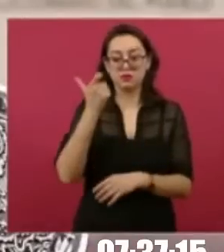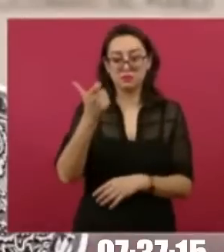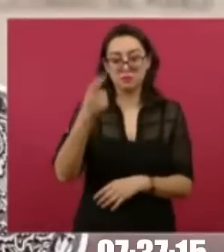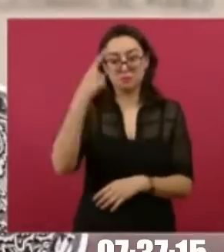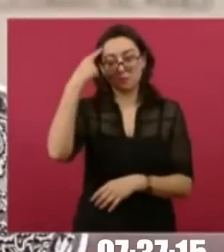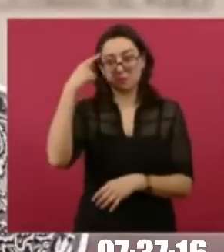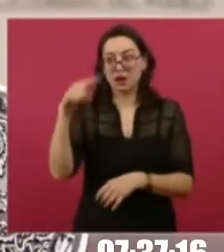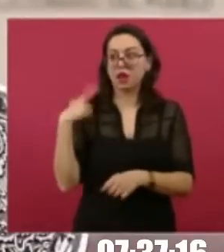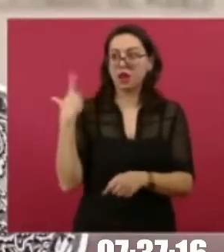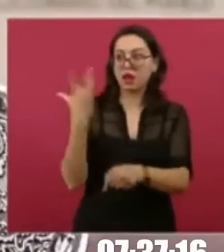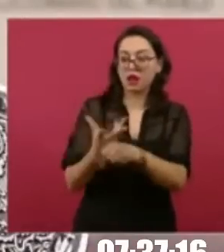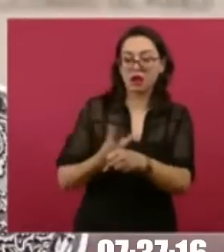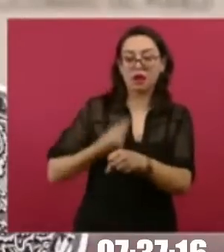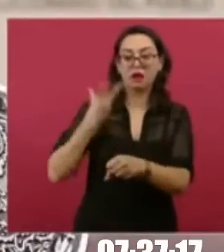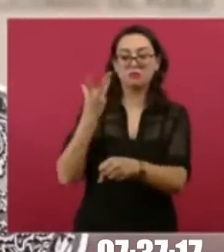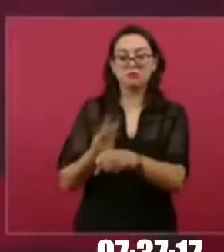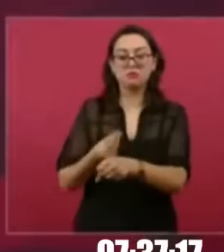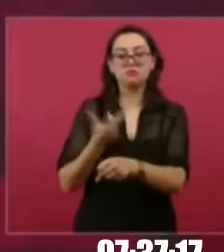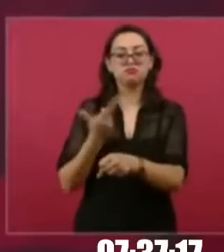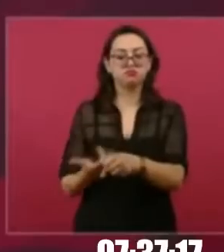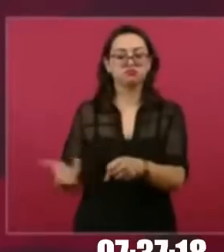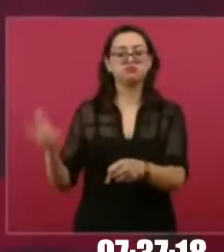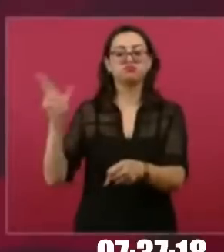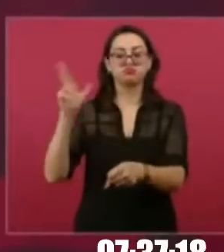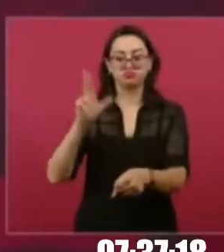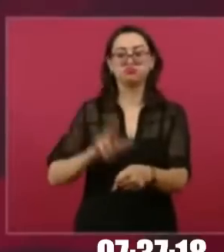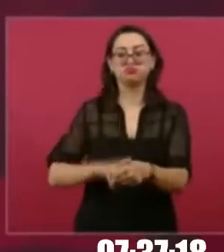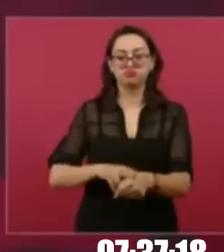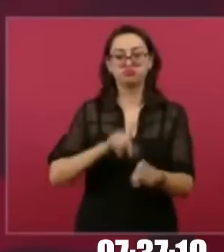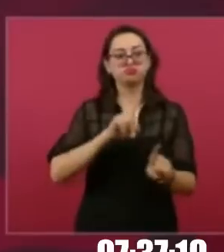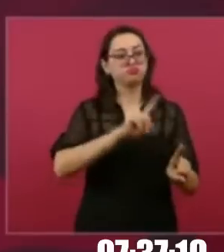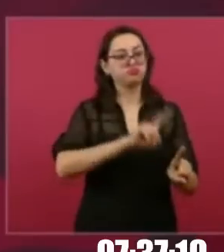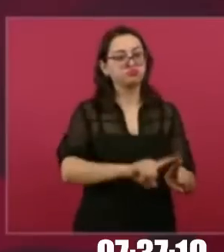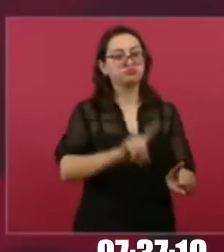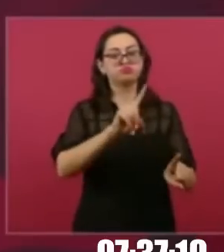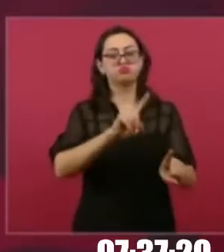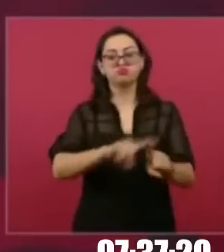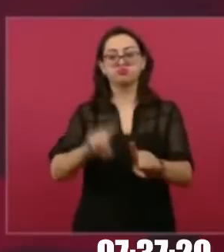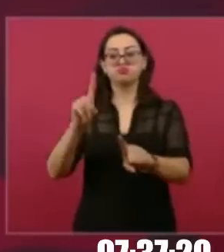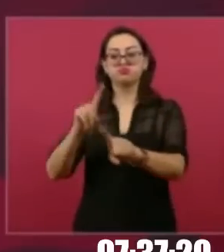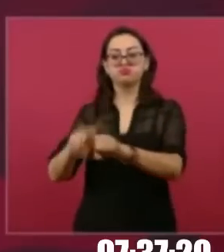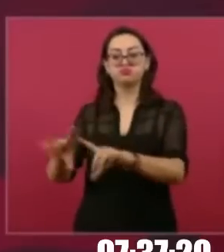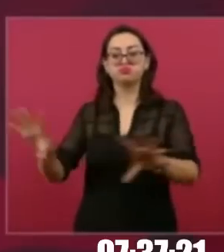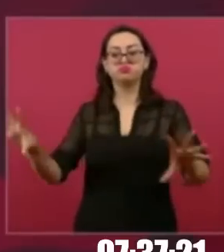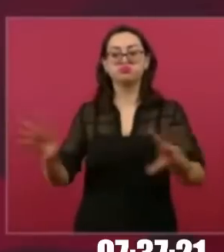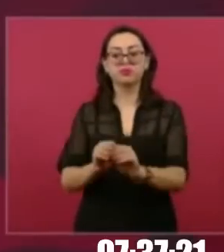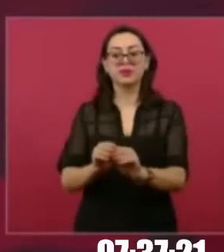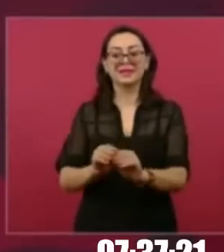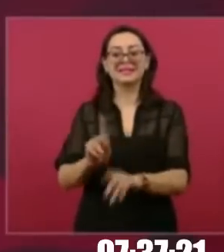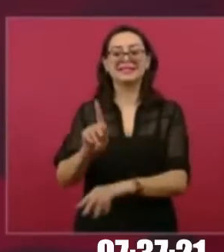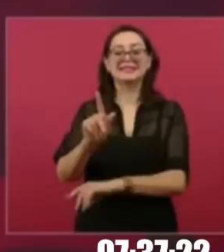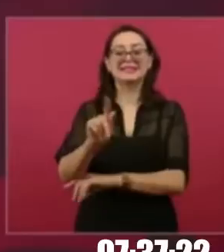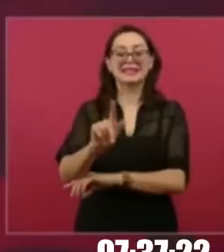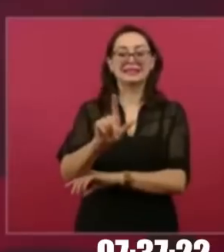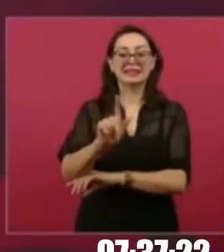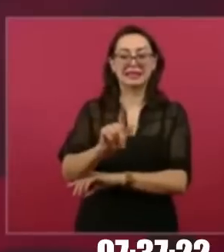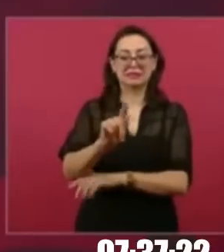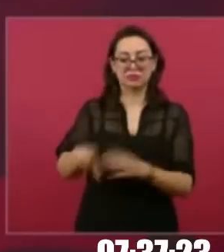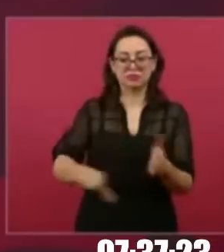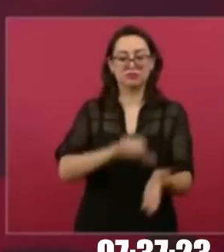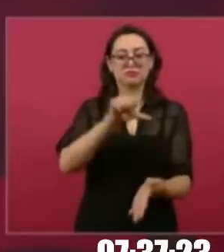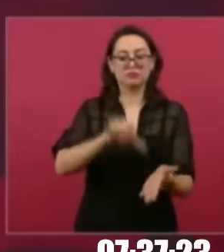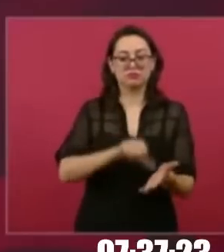conservación rehabilitación y mantenimiento unidades de salud y diez